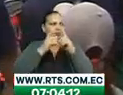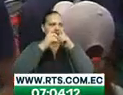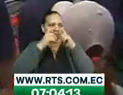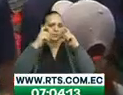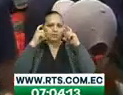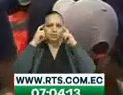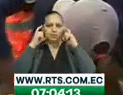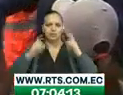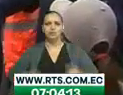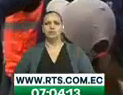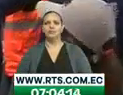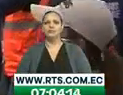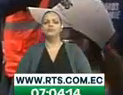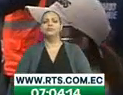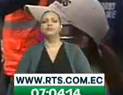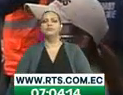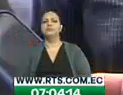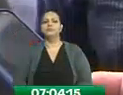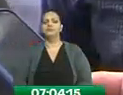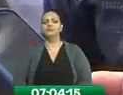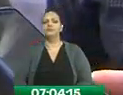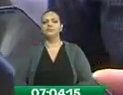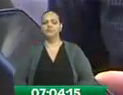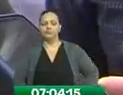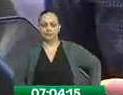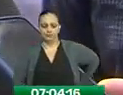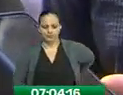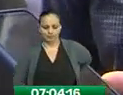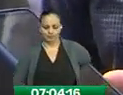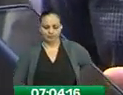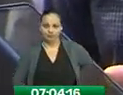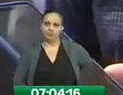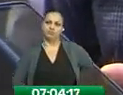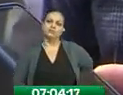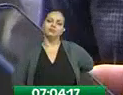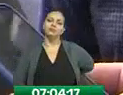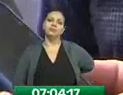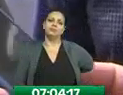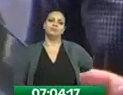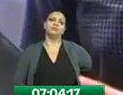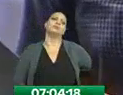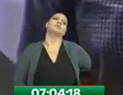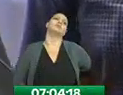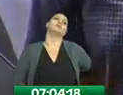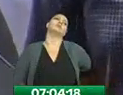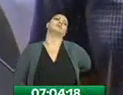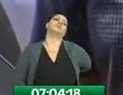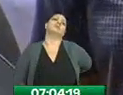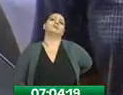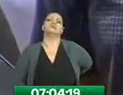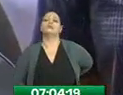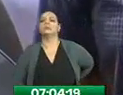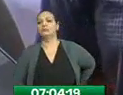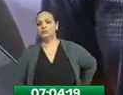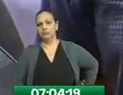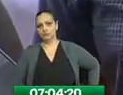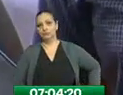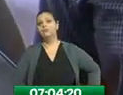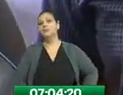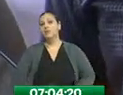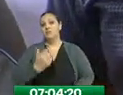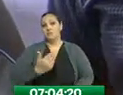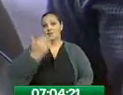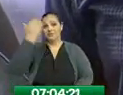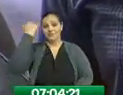se conociera el caso de la señora que vino del exterior, se había producido aquí el caso cero. El caso cero, si fue así,